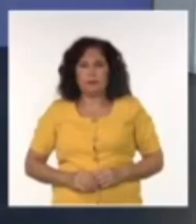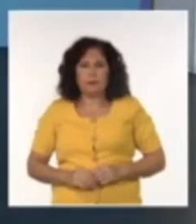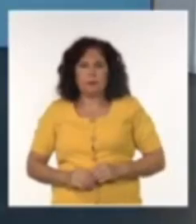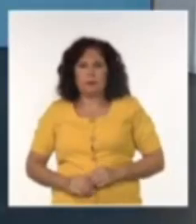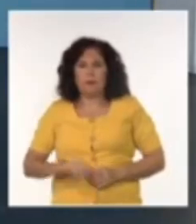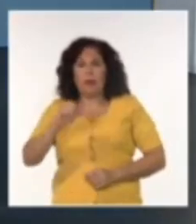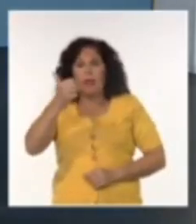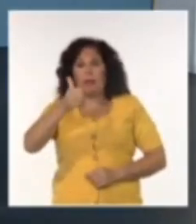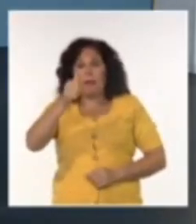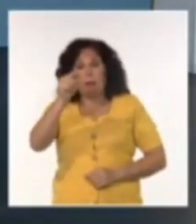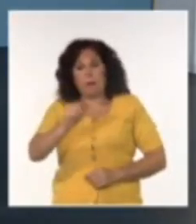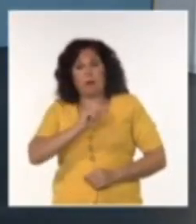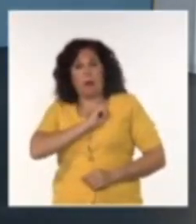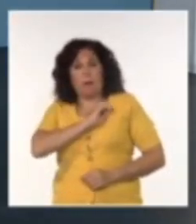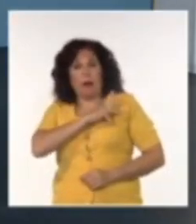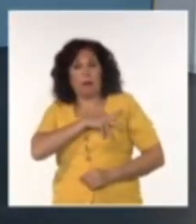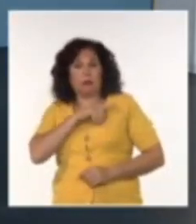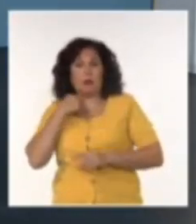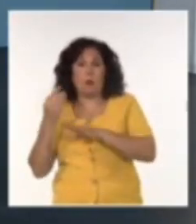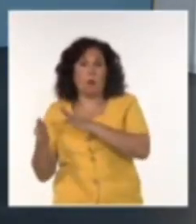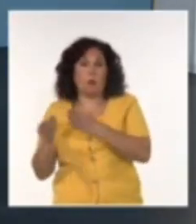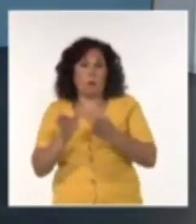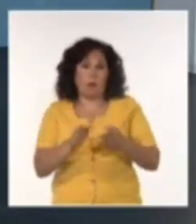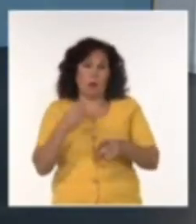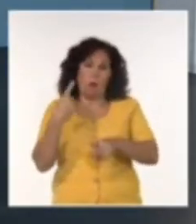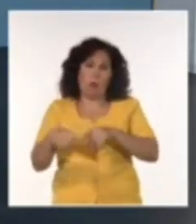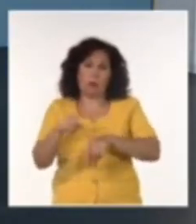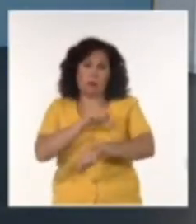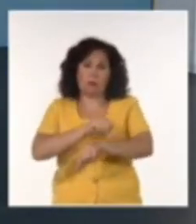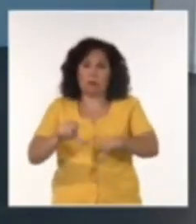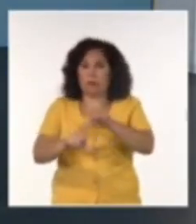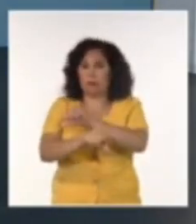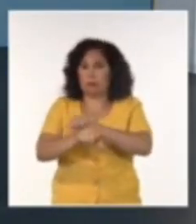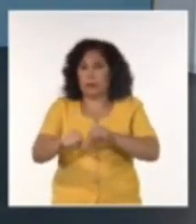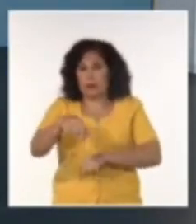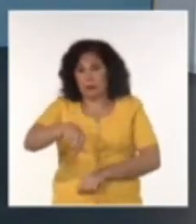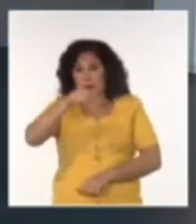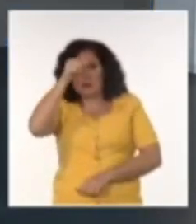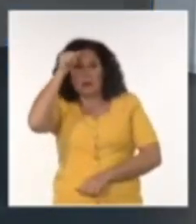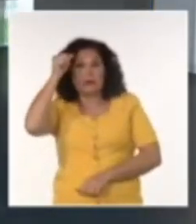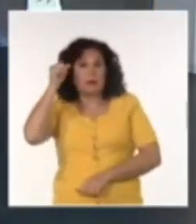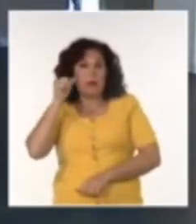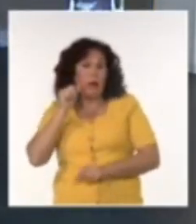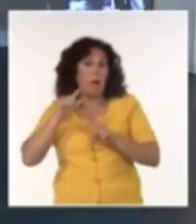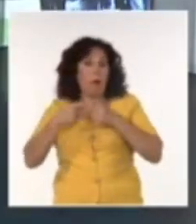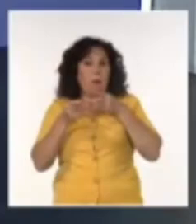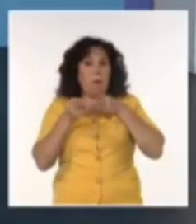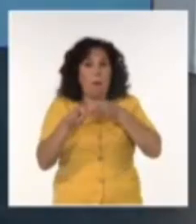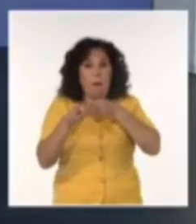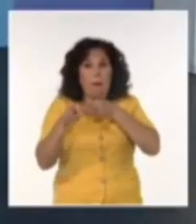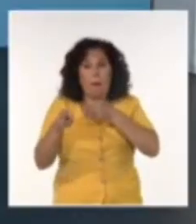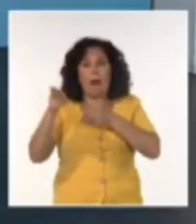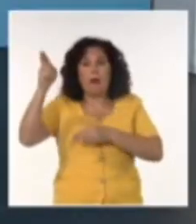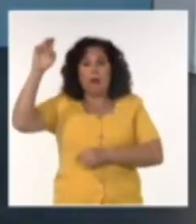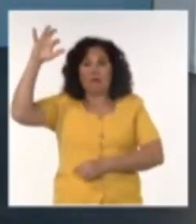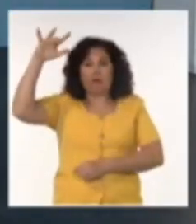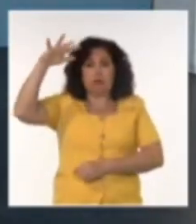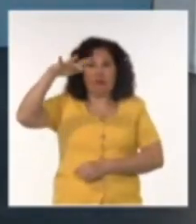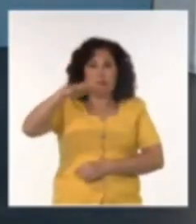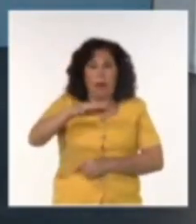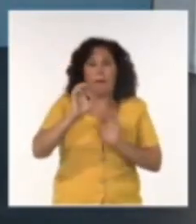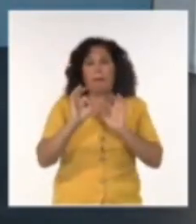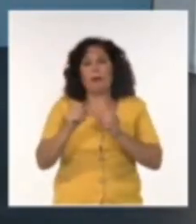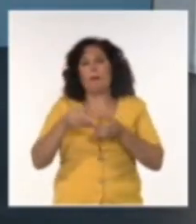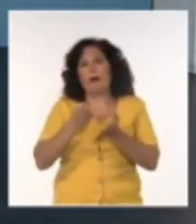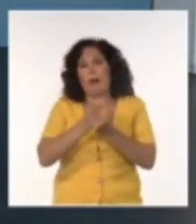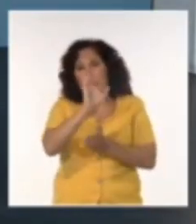10 palestinos murieron y otros tantos resultaron heridos este sábado en un bombardeo aéreo israelí contra una escuela en el